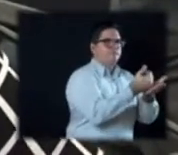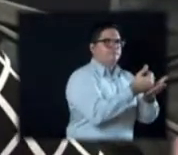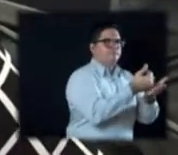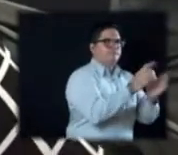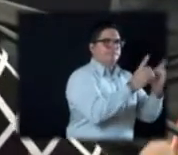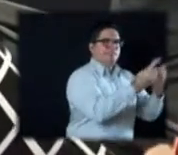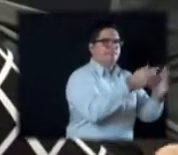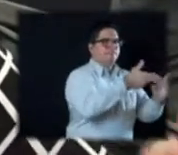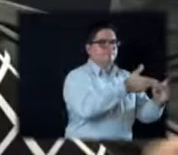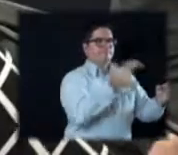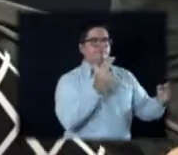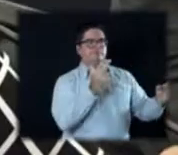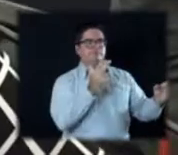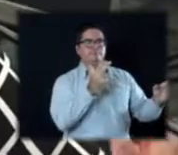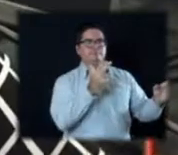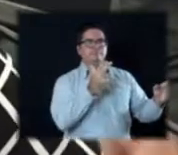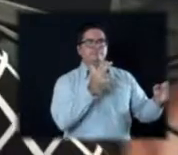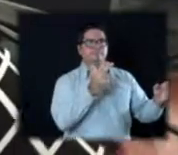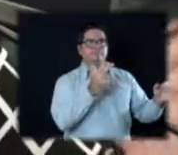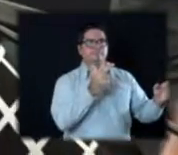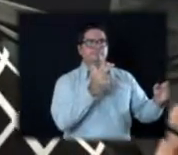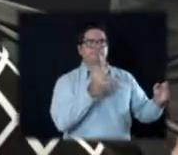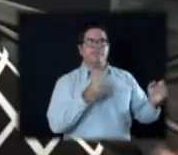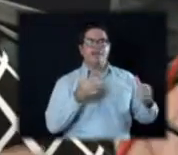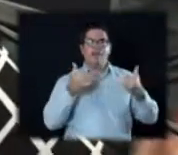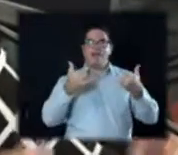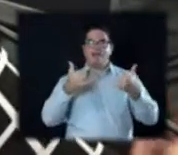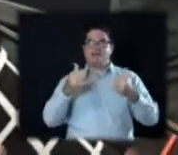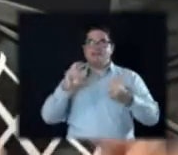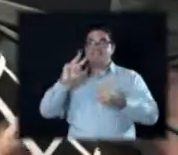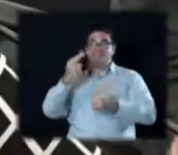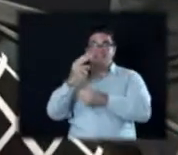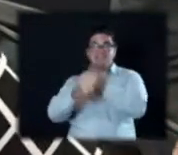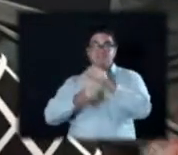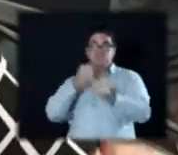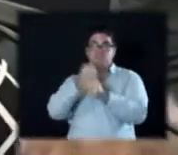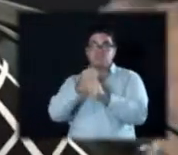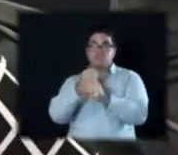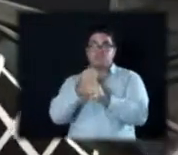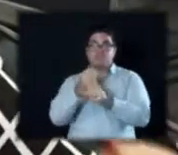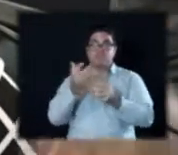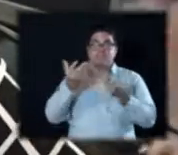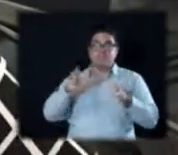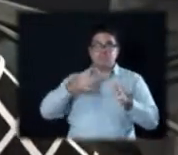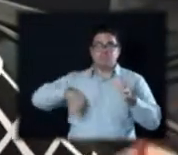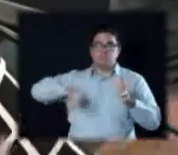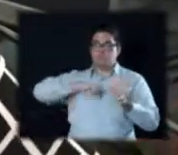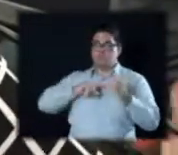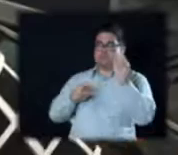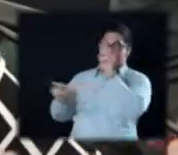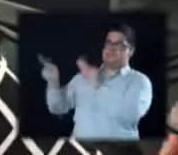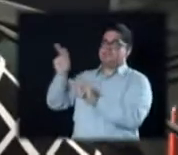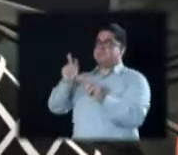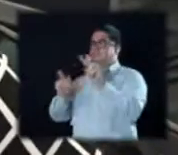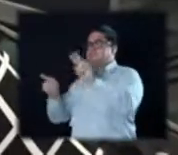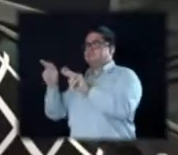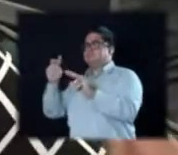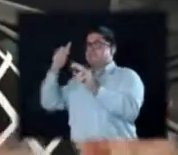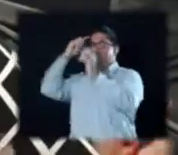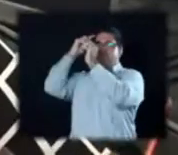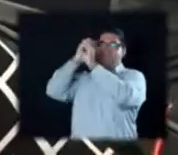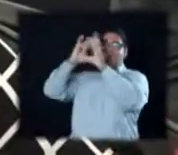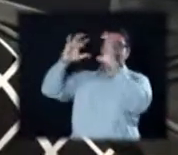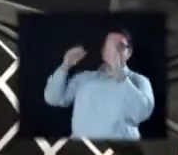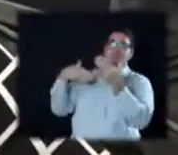el que iba a finalizar el proceso. Por lo menos en el segundo año teníamos una idea de cuál era el mejor sistema. Después de los análisis de